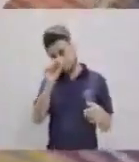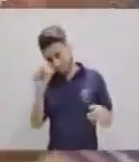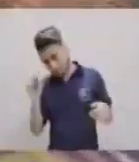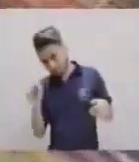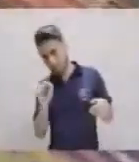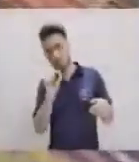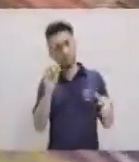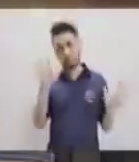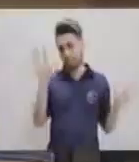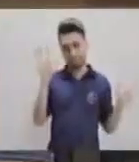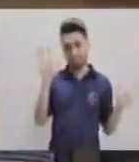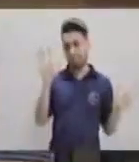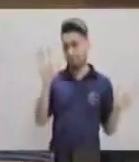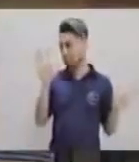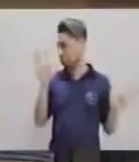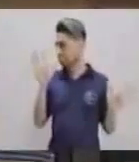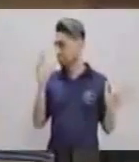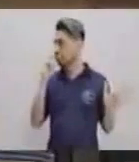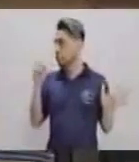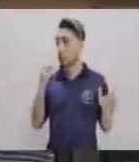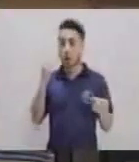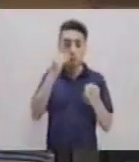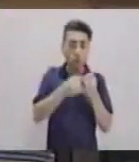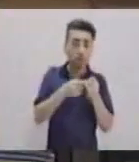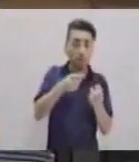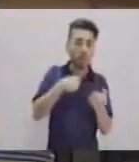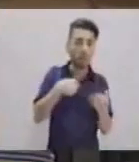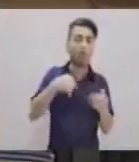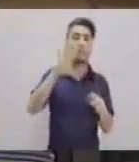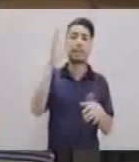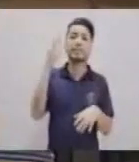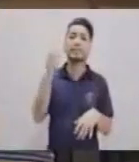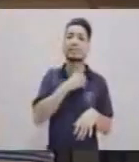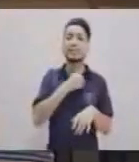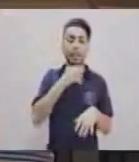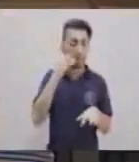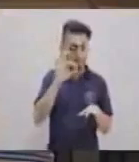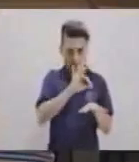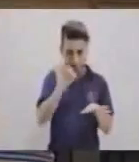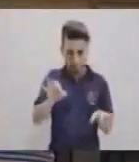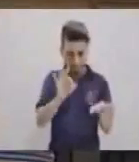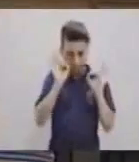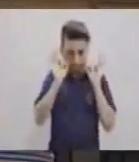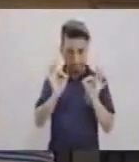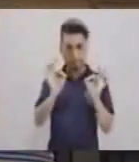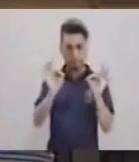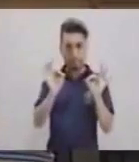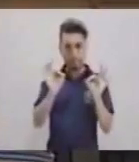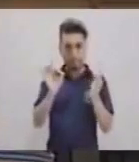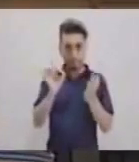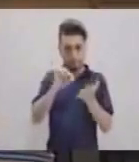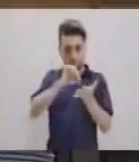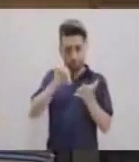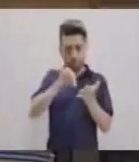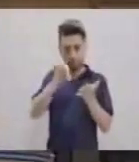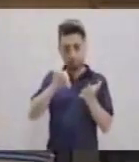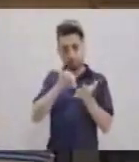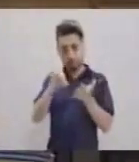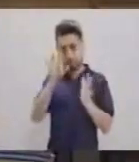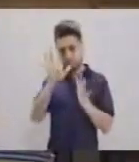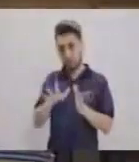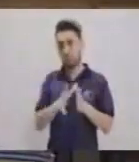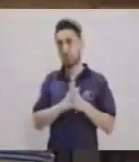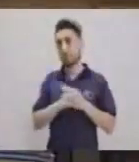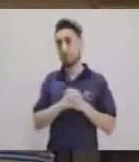pasar, no pasa absolutamente nada, ¿verdad? ¿Por qué? Porque al final lo que me interesa es que quede lo mejor impreso posible